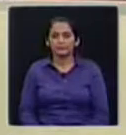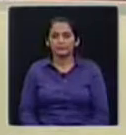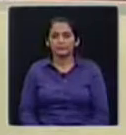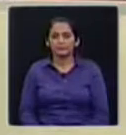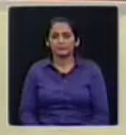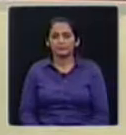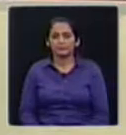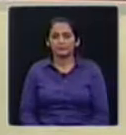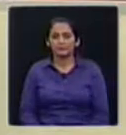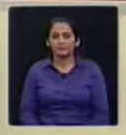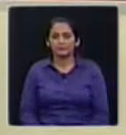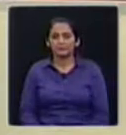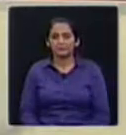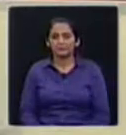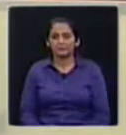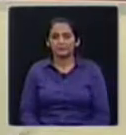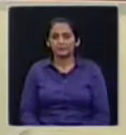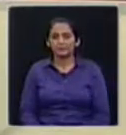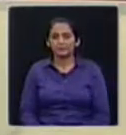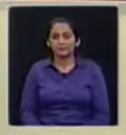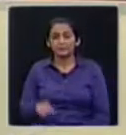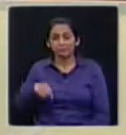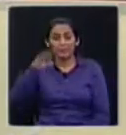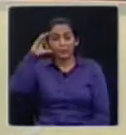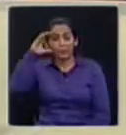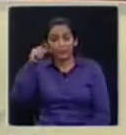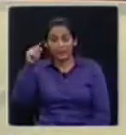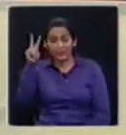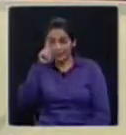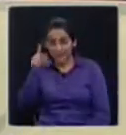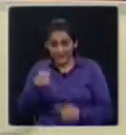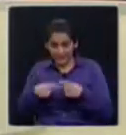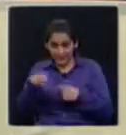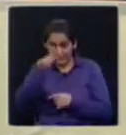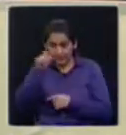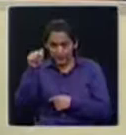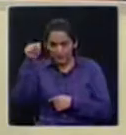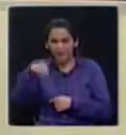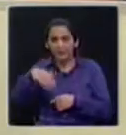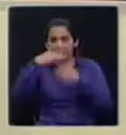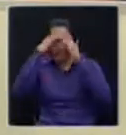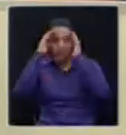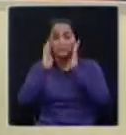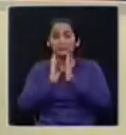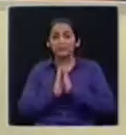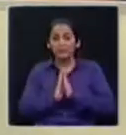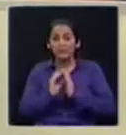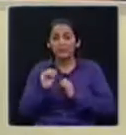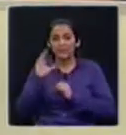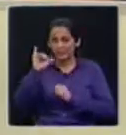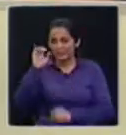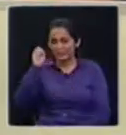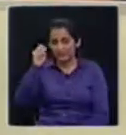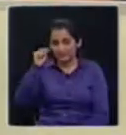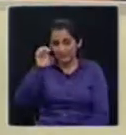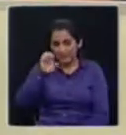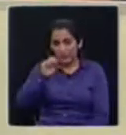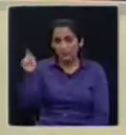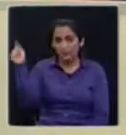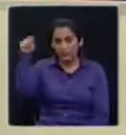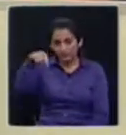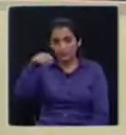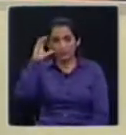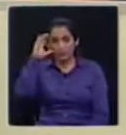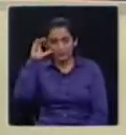La Virgen del Cisne llegará a Cuenca este viernes y permanecerá durante 5 días en la ciudad. Para conocer más detalles nos enlazamos con Hernán Samaniego, quien